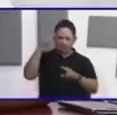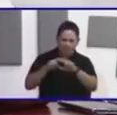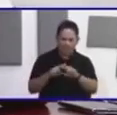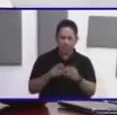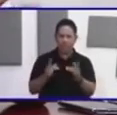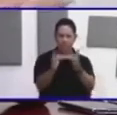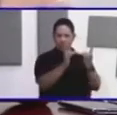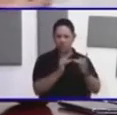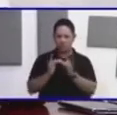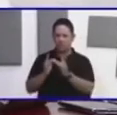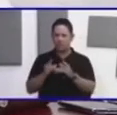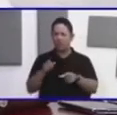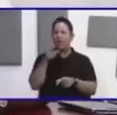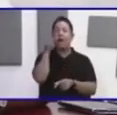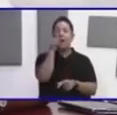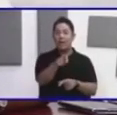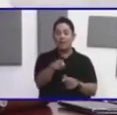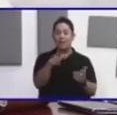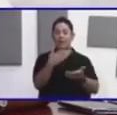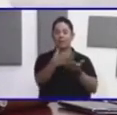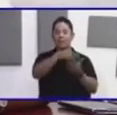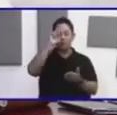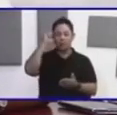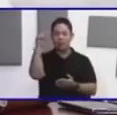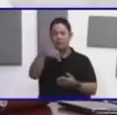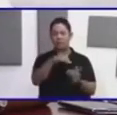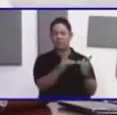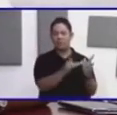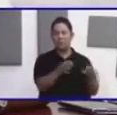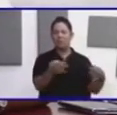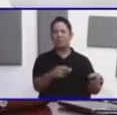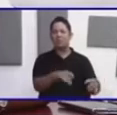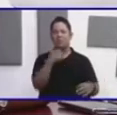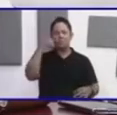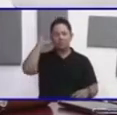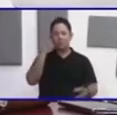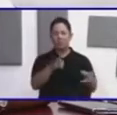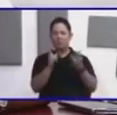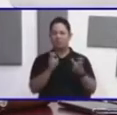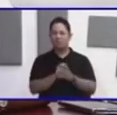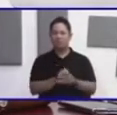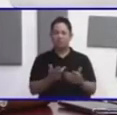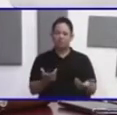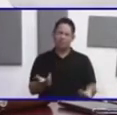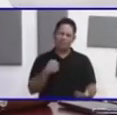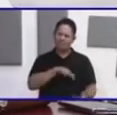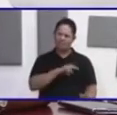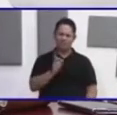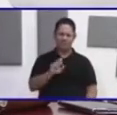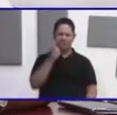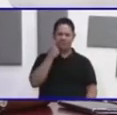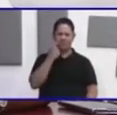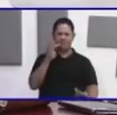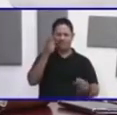camillas y mezclarlas y decir que esas son las camas que nosotros compramos para UCI. Nosotros compramos camas hospitalarias. Ahora en el plan bienal que